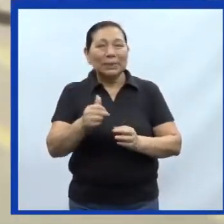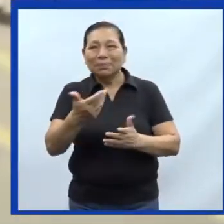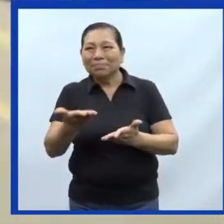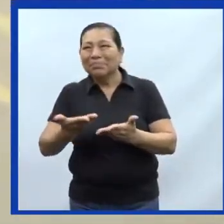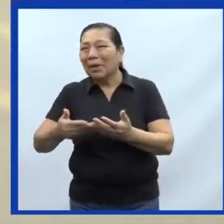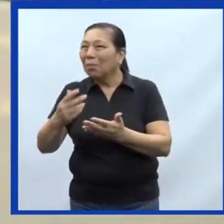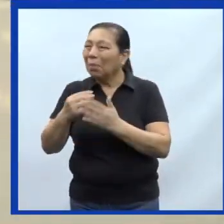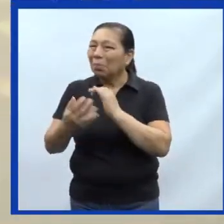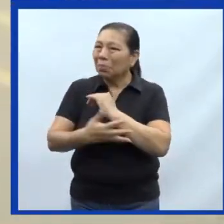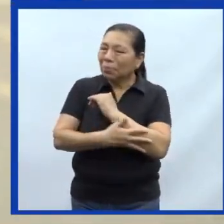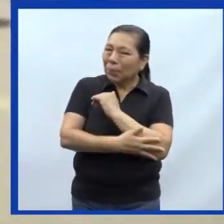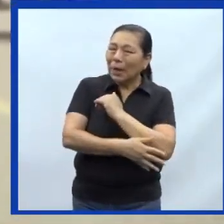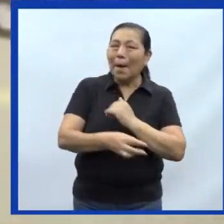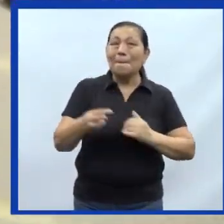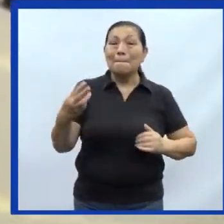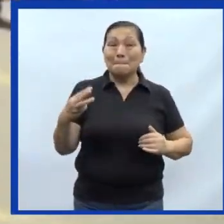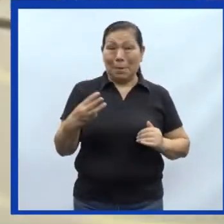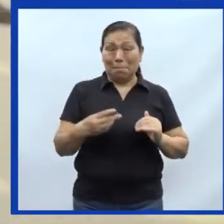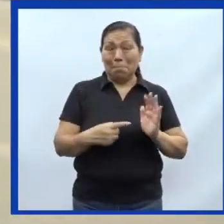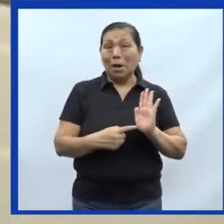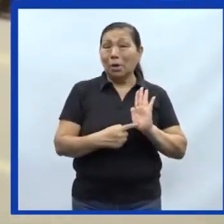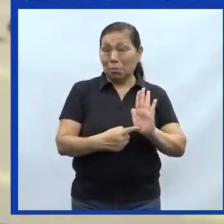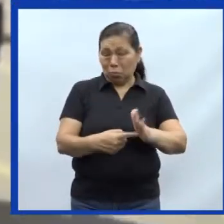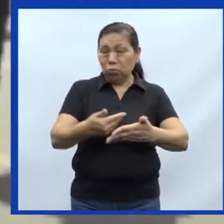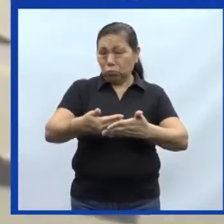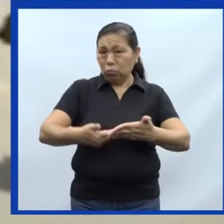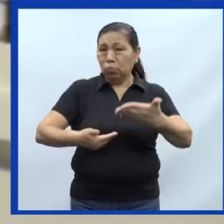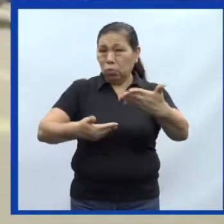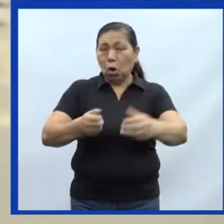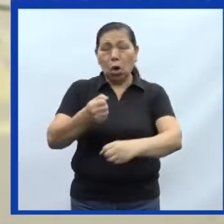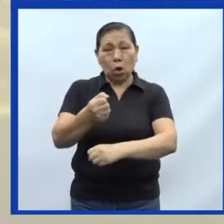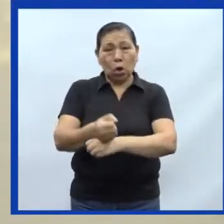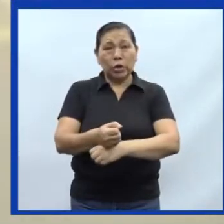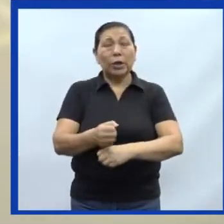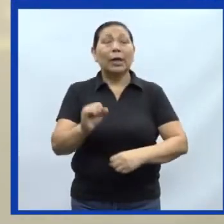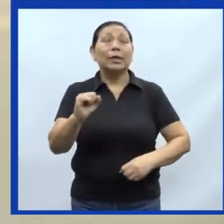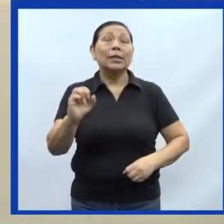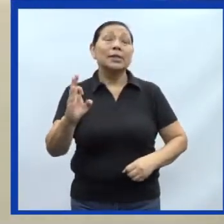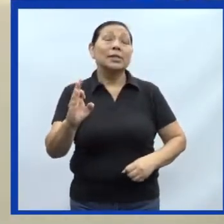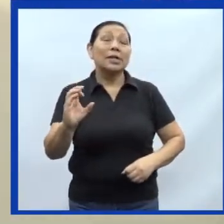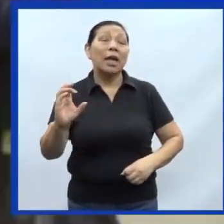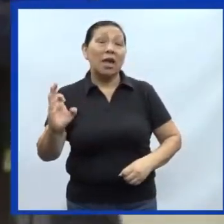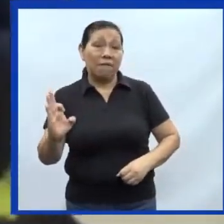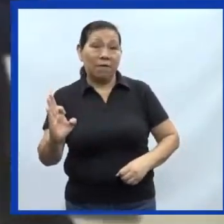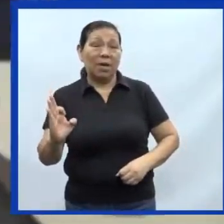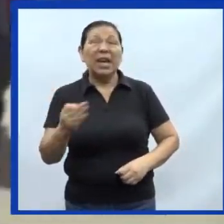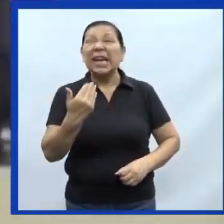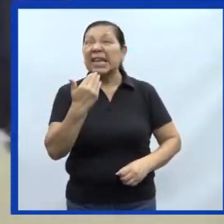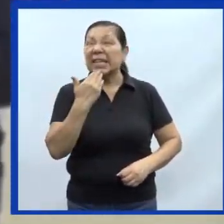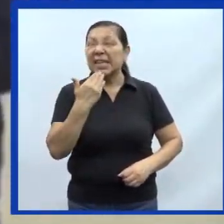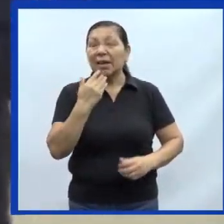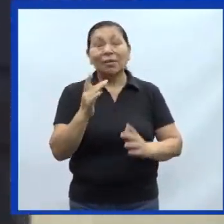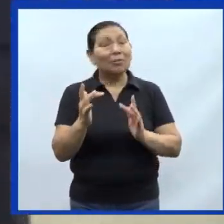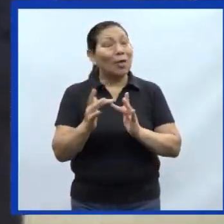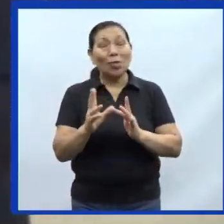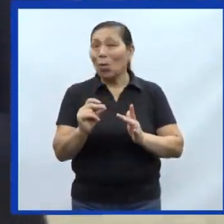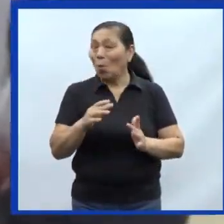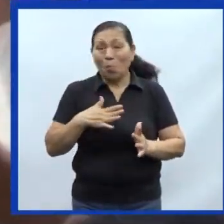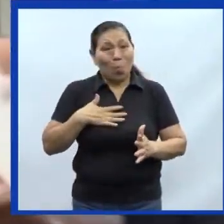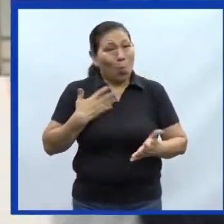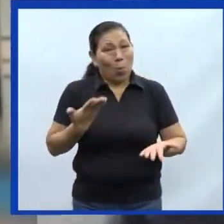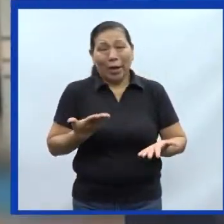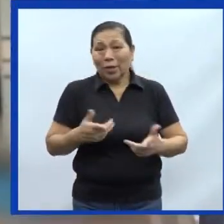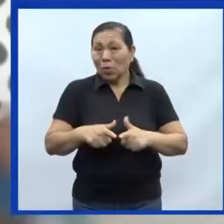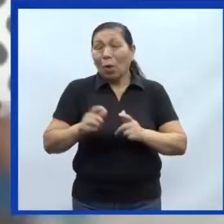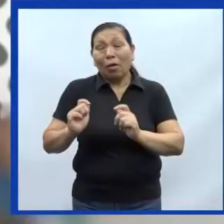en Bogotá. La madre presentó una tutela contra el ICBF, argumentando que la entidad no puede